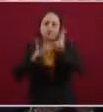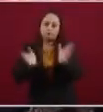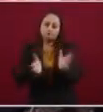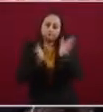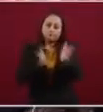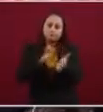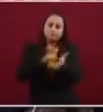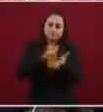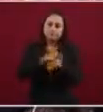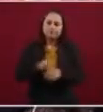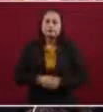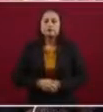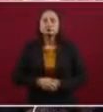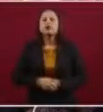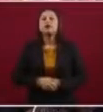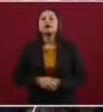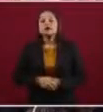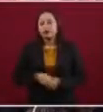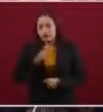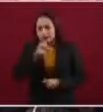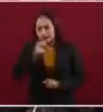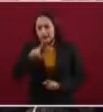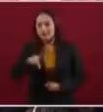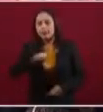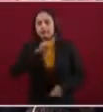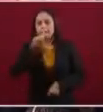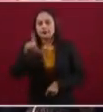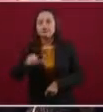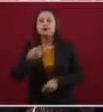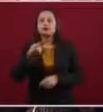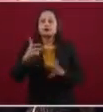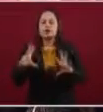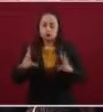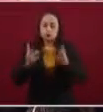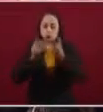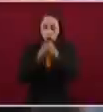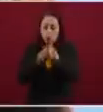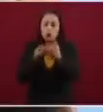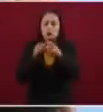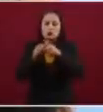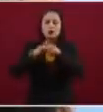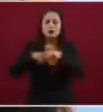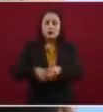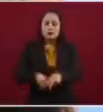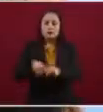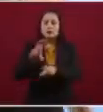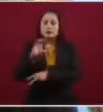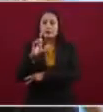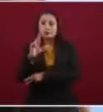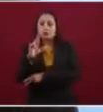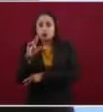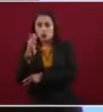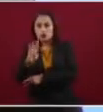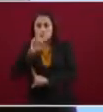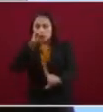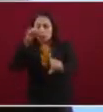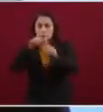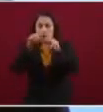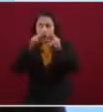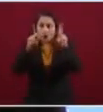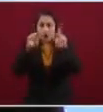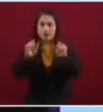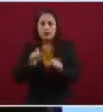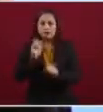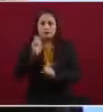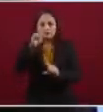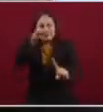también juntos todos iniciamos este club por la paz porque la idea es también recuperar un espacio público todos haciendo acciones por